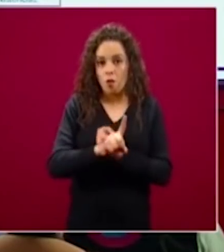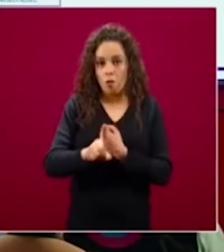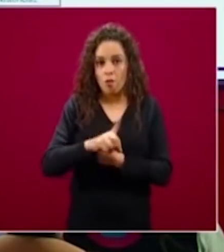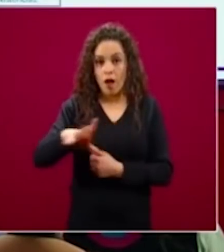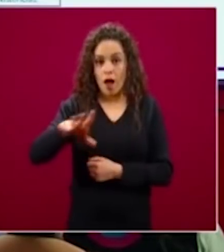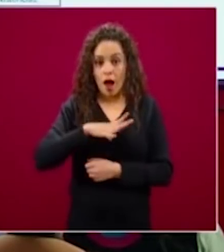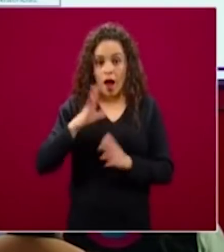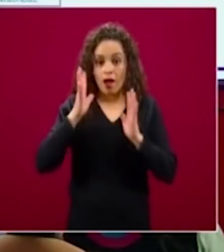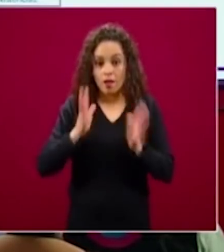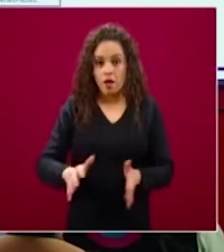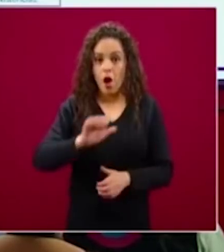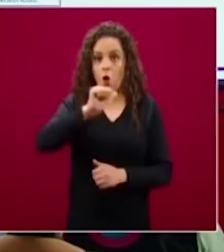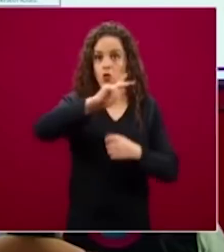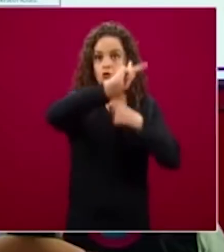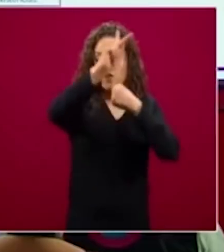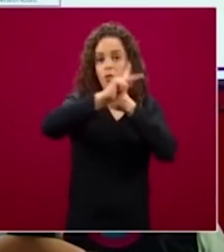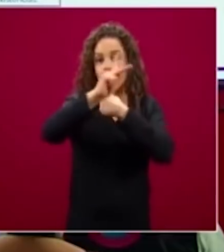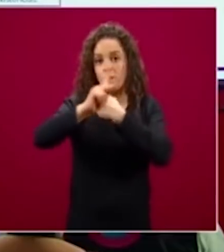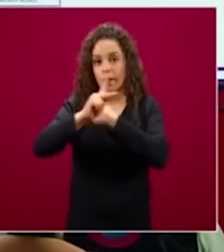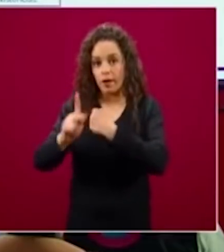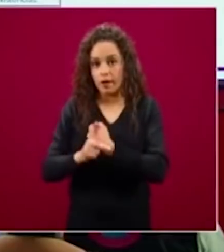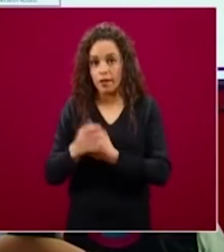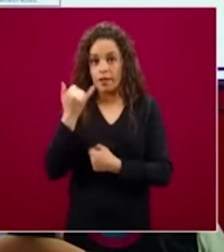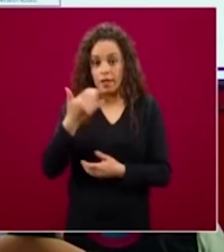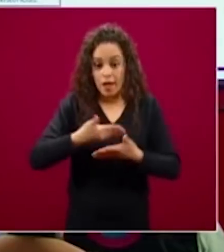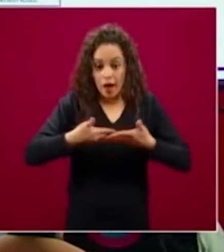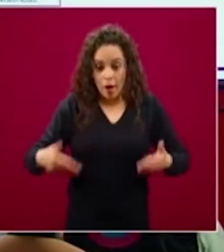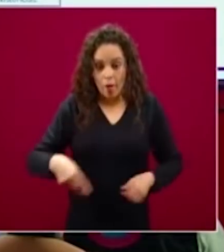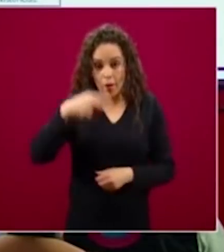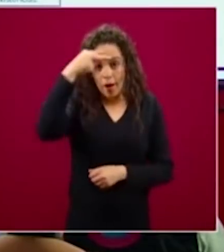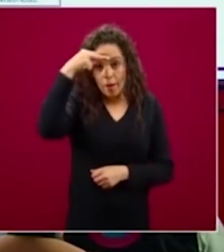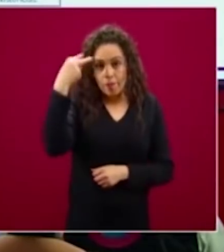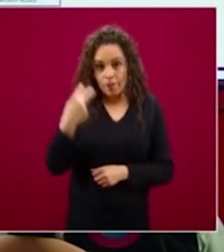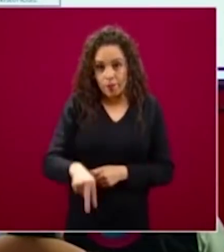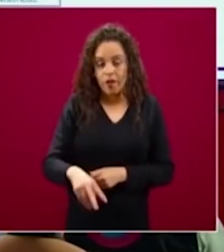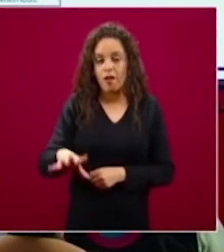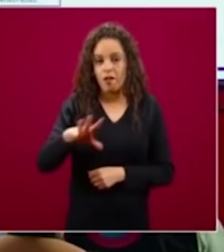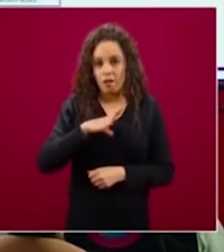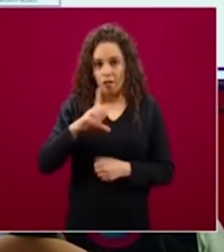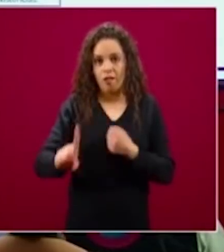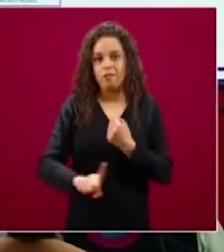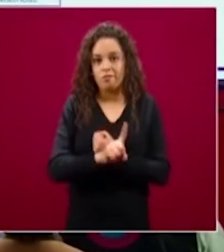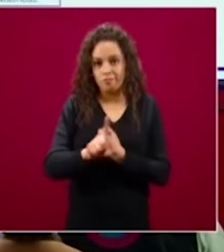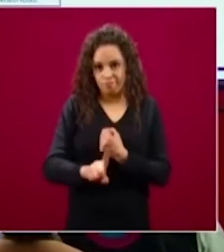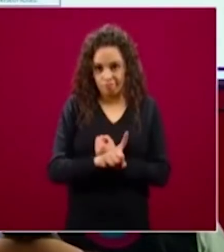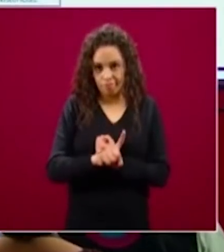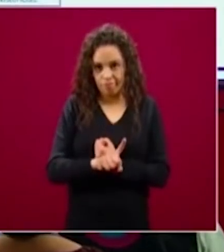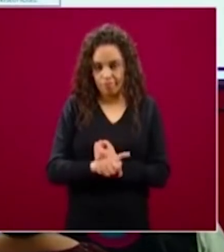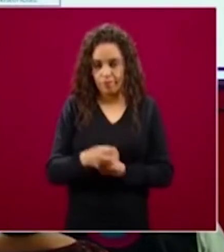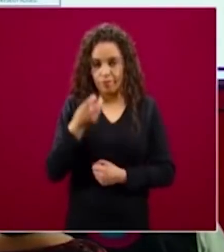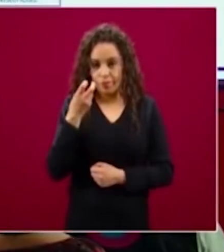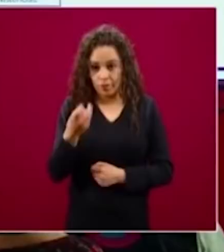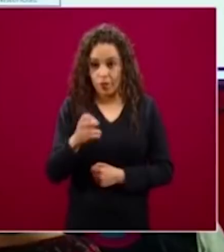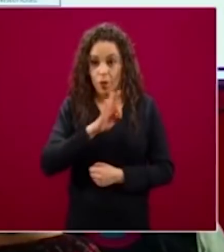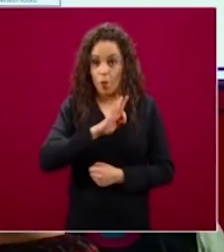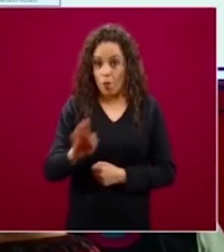mundo y que México comenzaba a enfrentar y que está enfrentando en la actualidad. Esta estrategia, como pueden